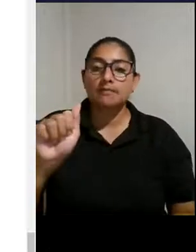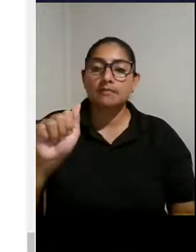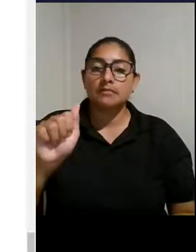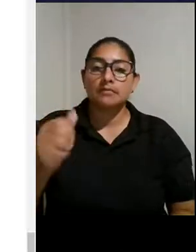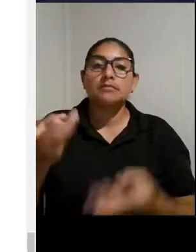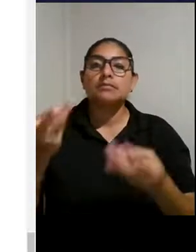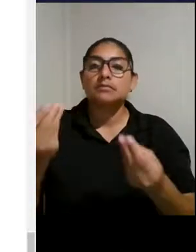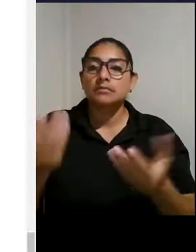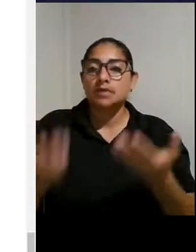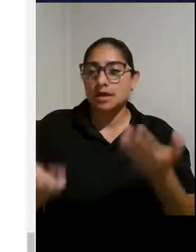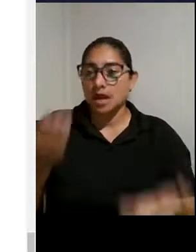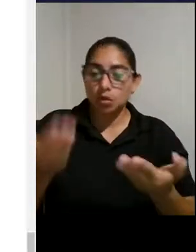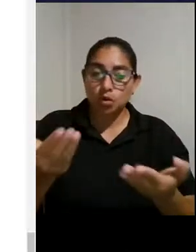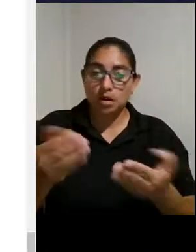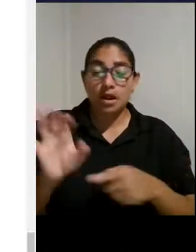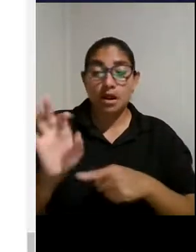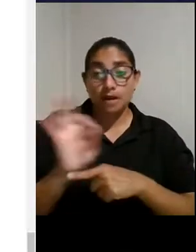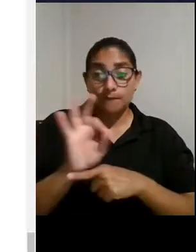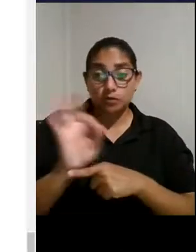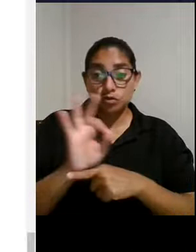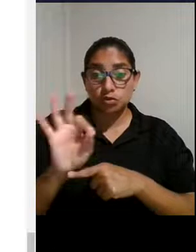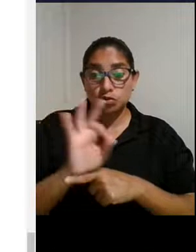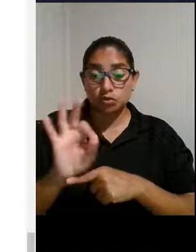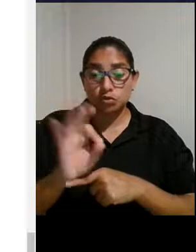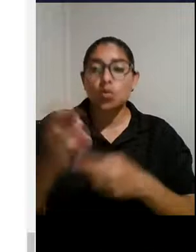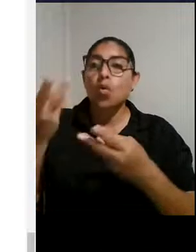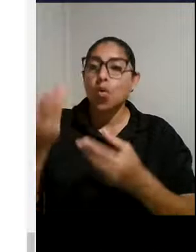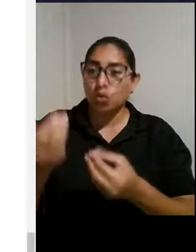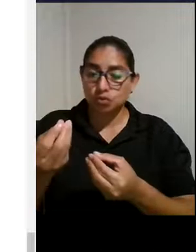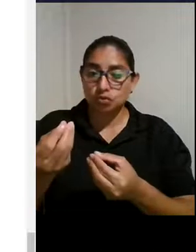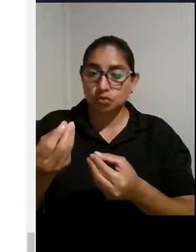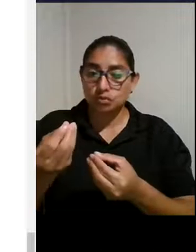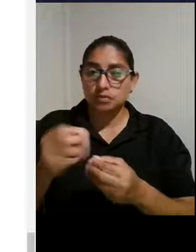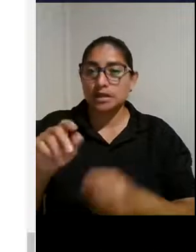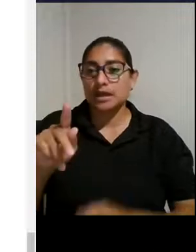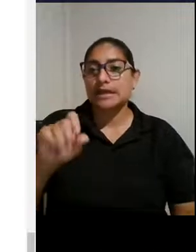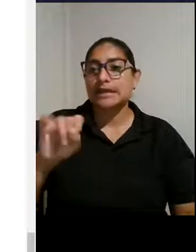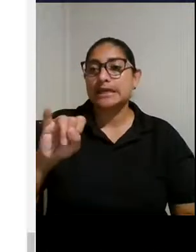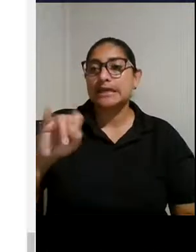calcular en la función de los costos la imagen de